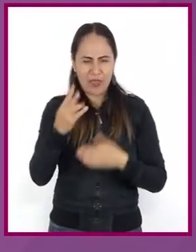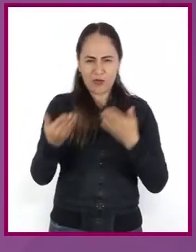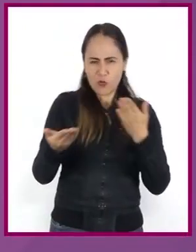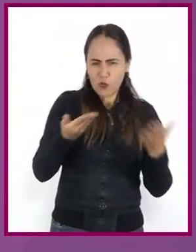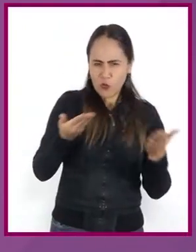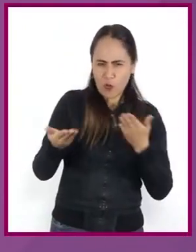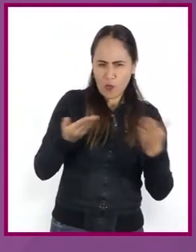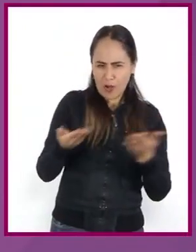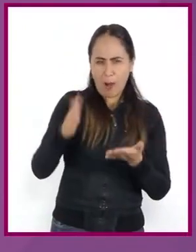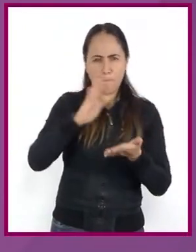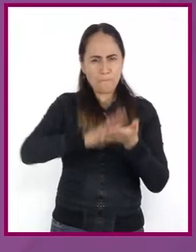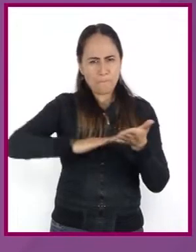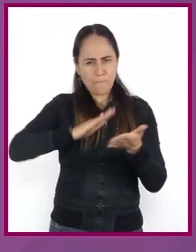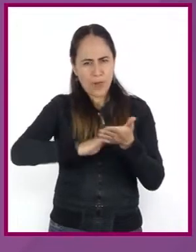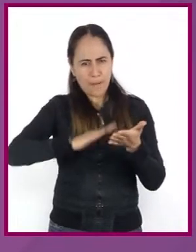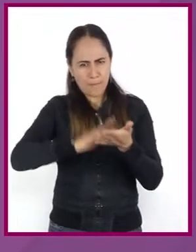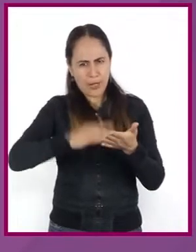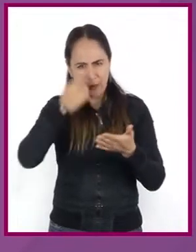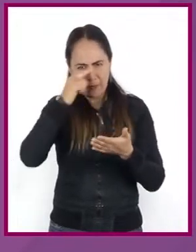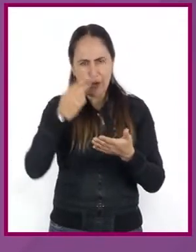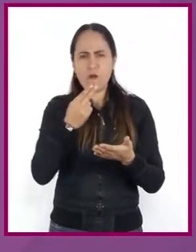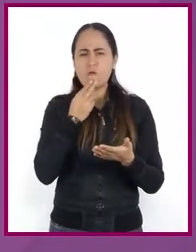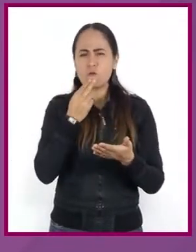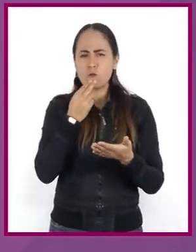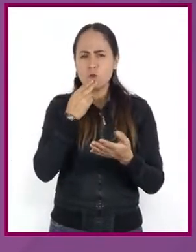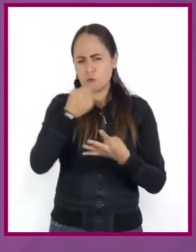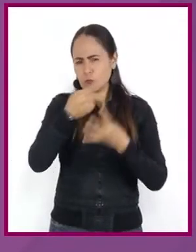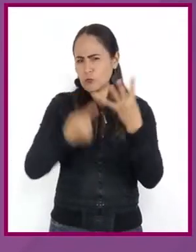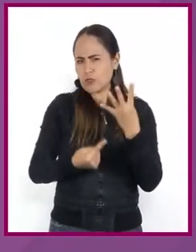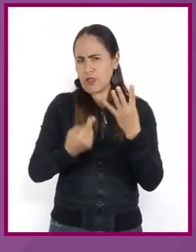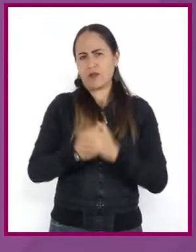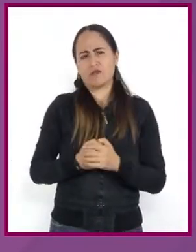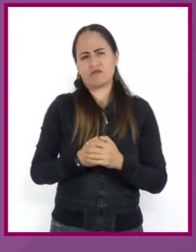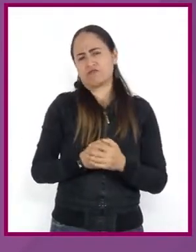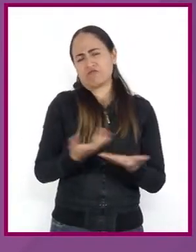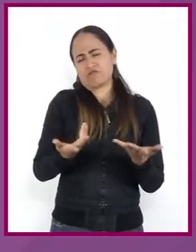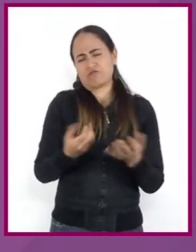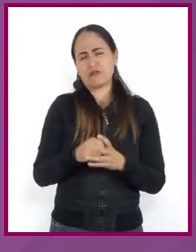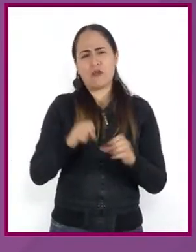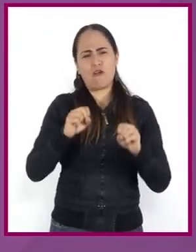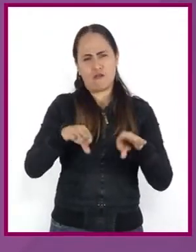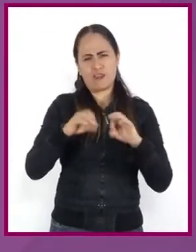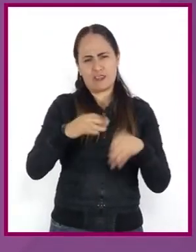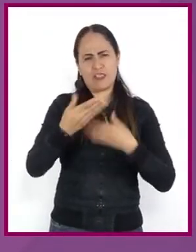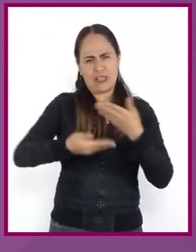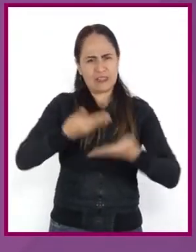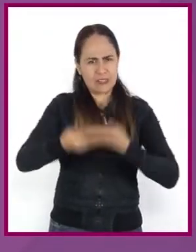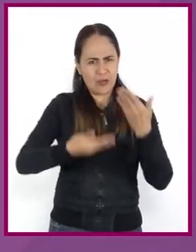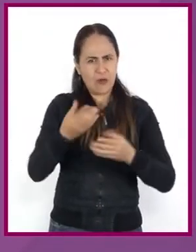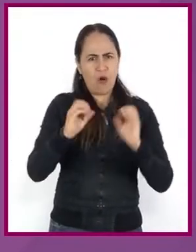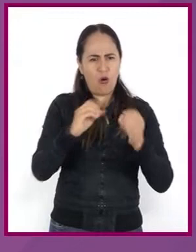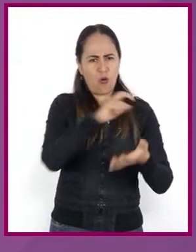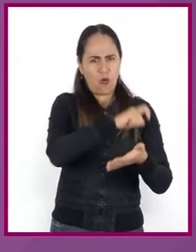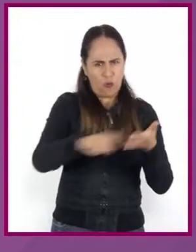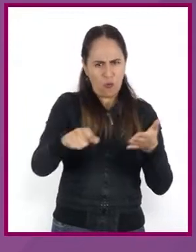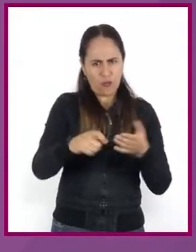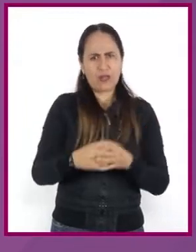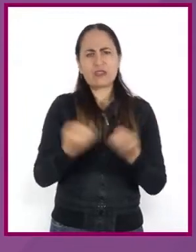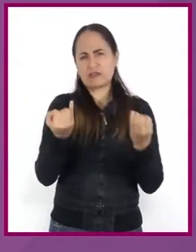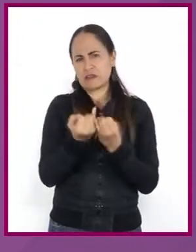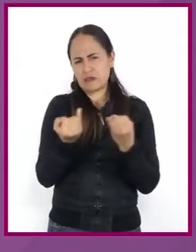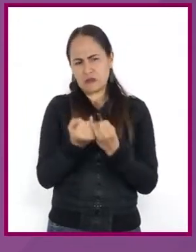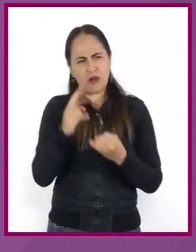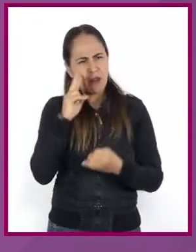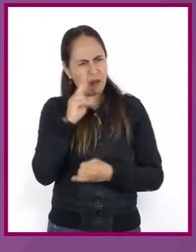los documentos que se utilizan para realizar estos trámites o gestiones y revisar algunas características como lo